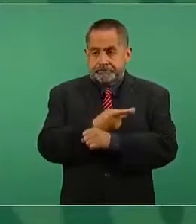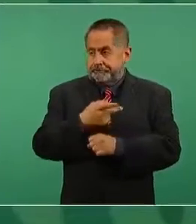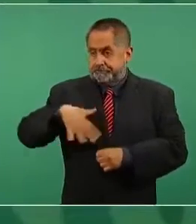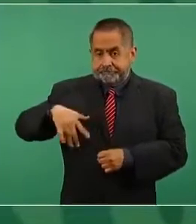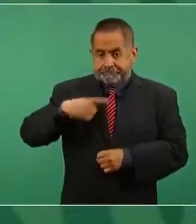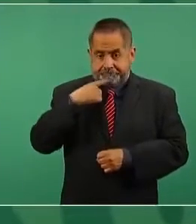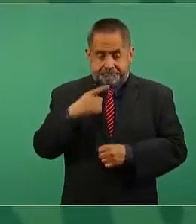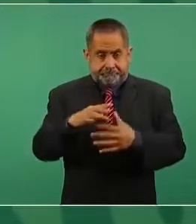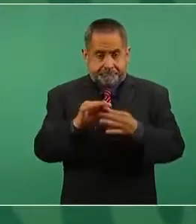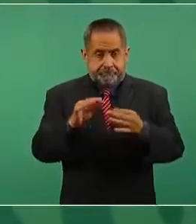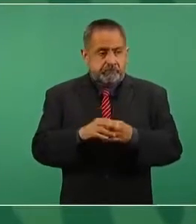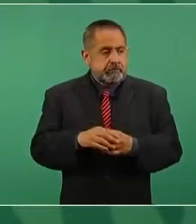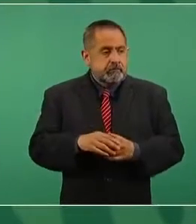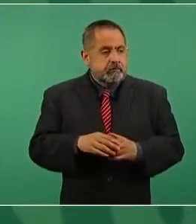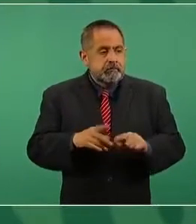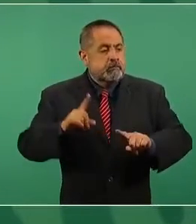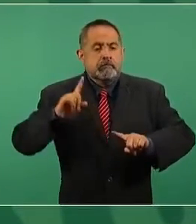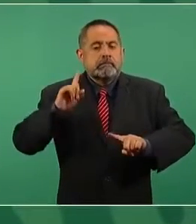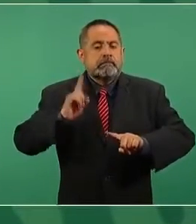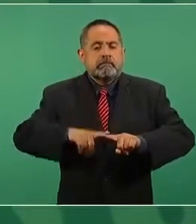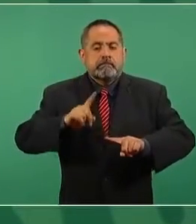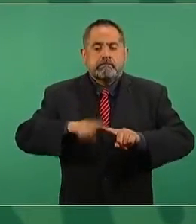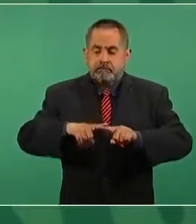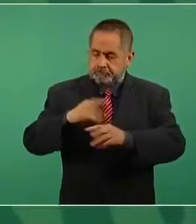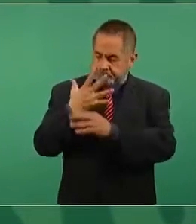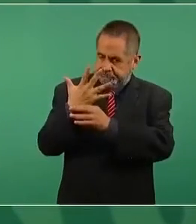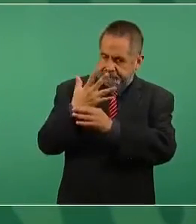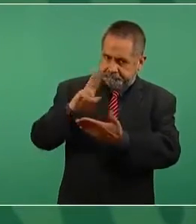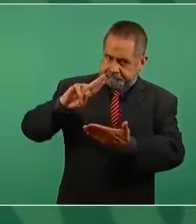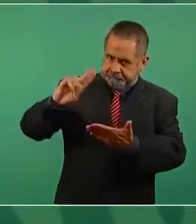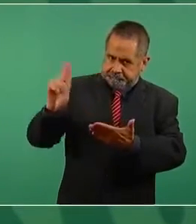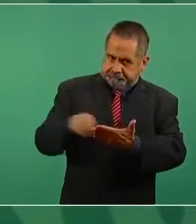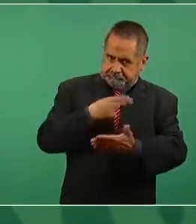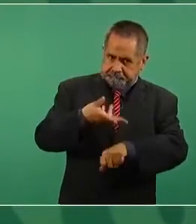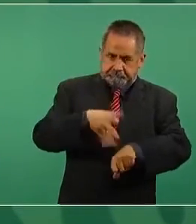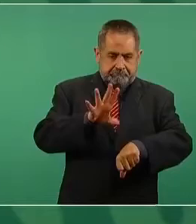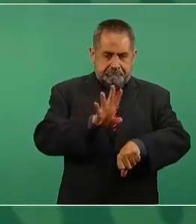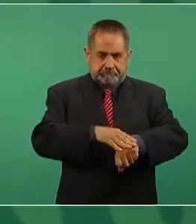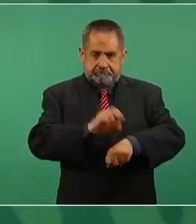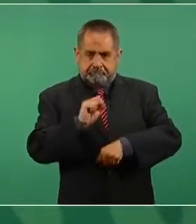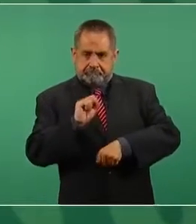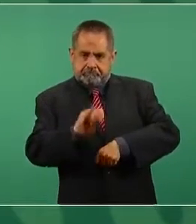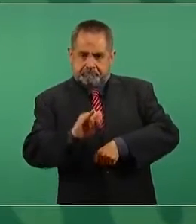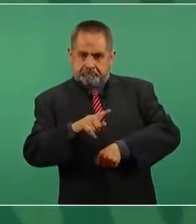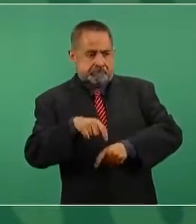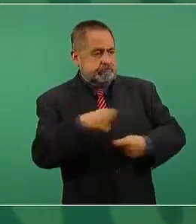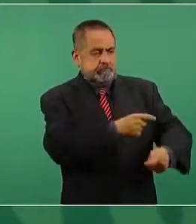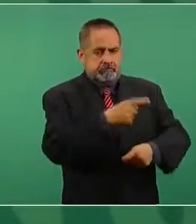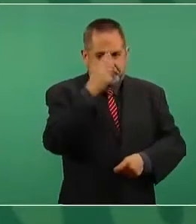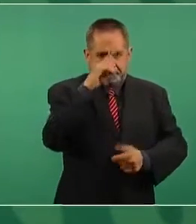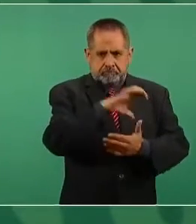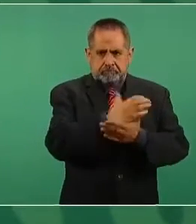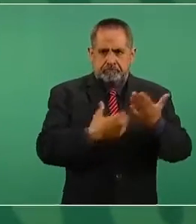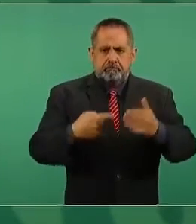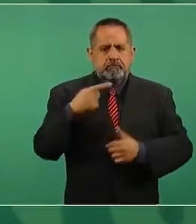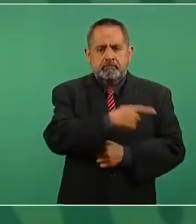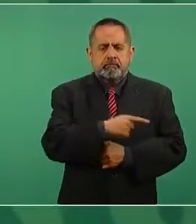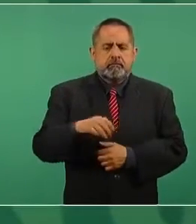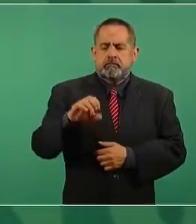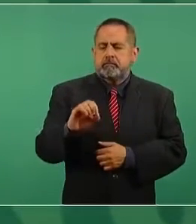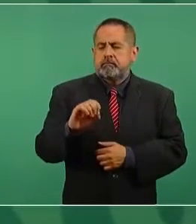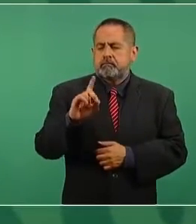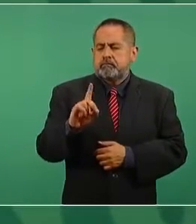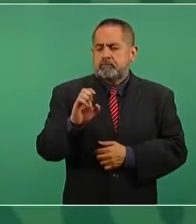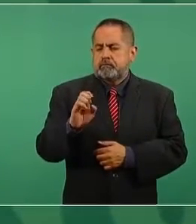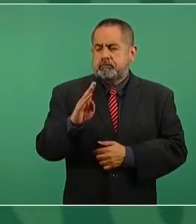mencionaba, quién autorizó la firma de este contrato, a todas luces